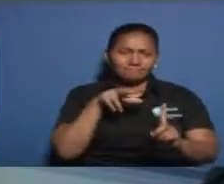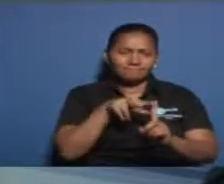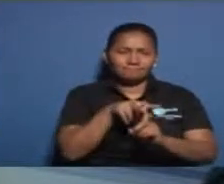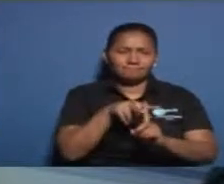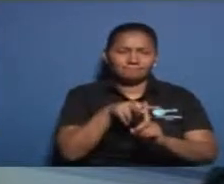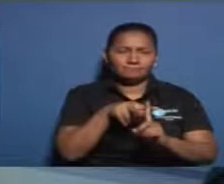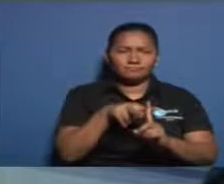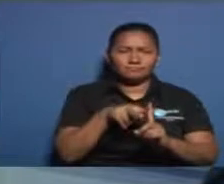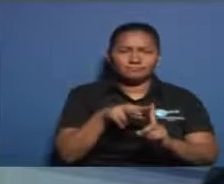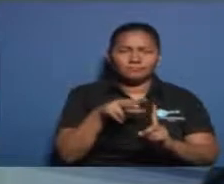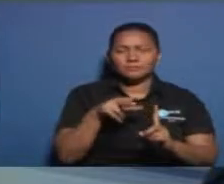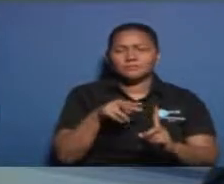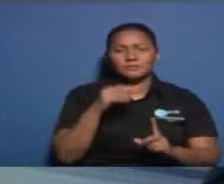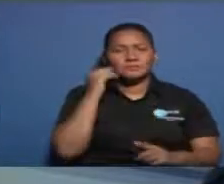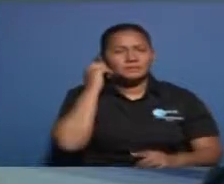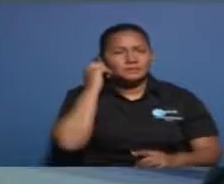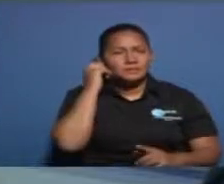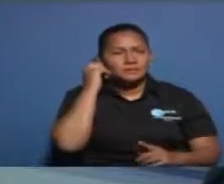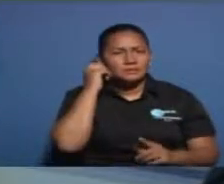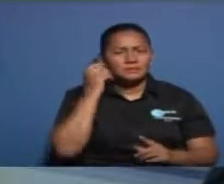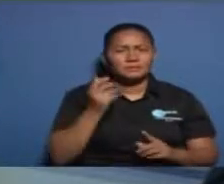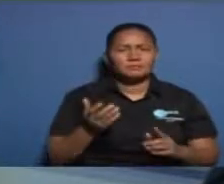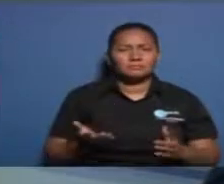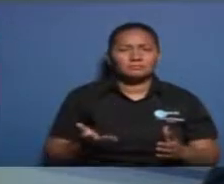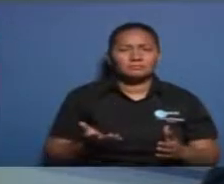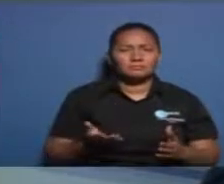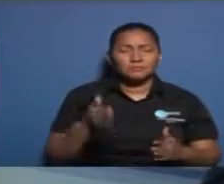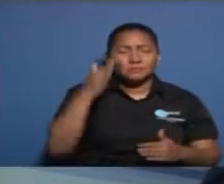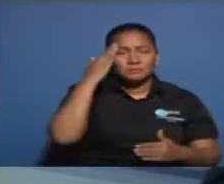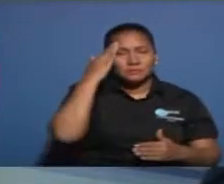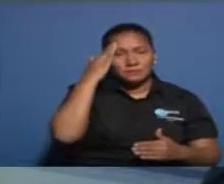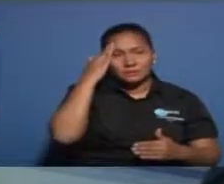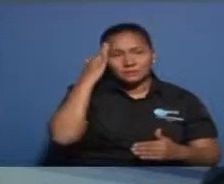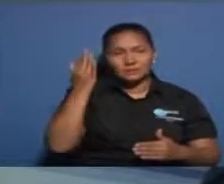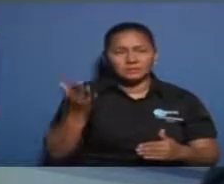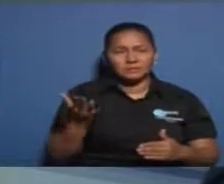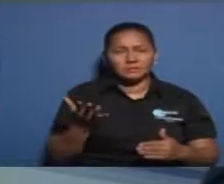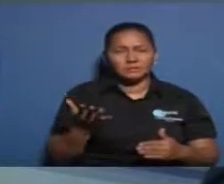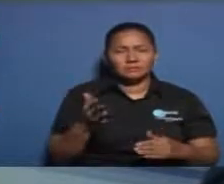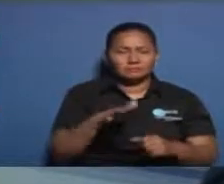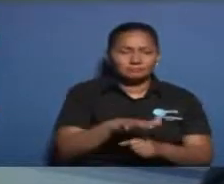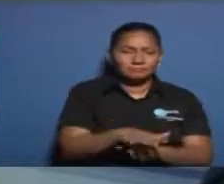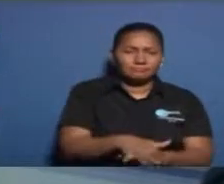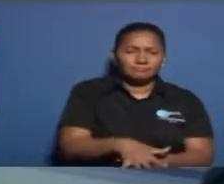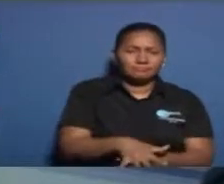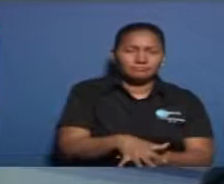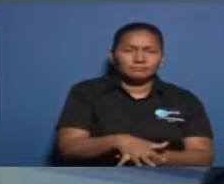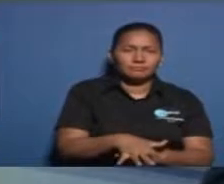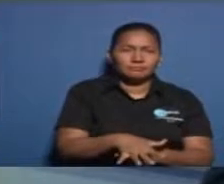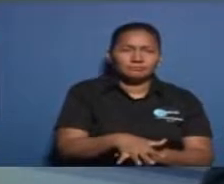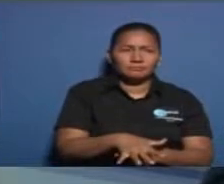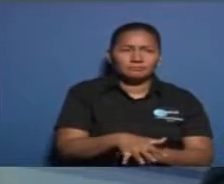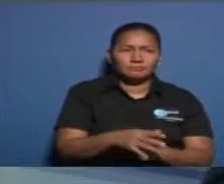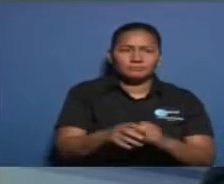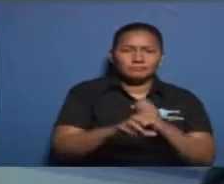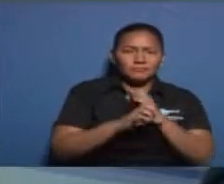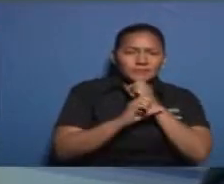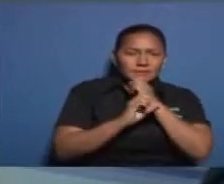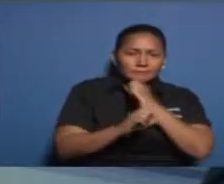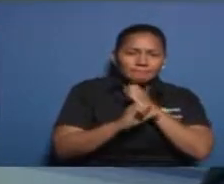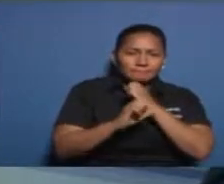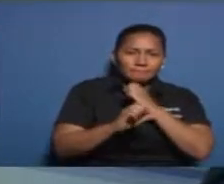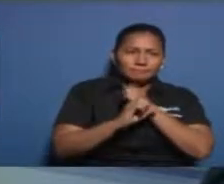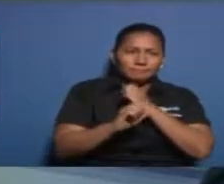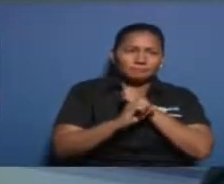las mujeres inconsciente o conscientemente la publicidad los estereotipos los programas